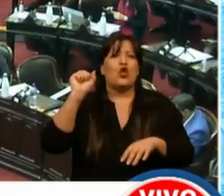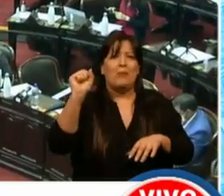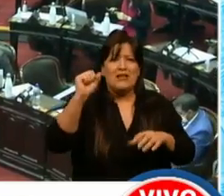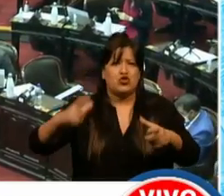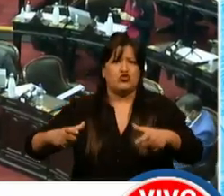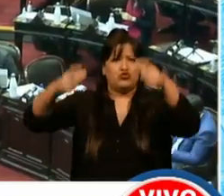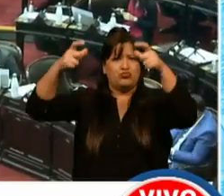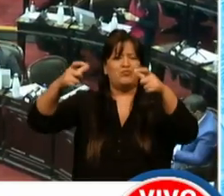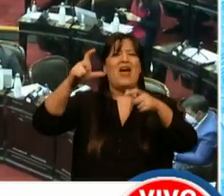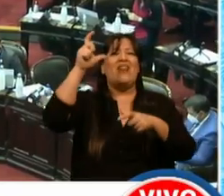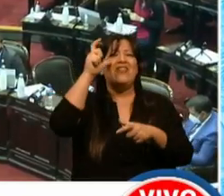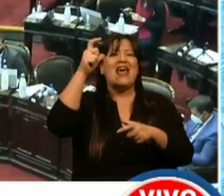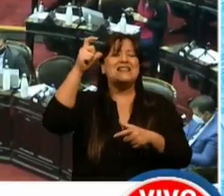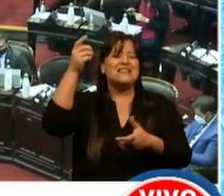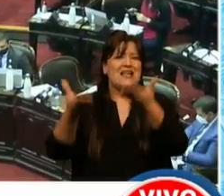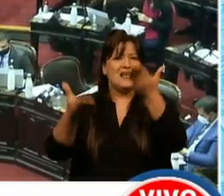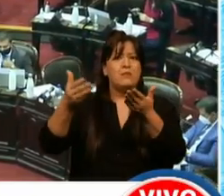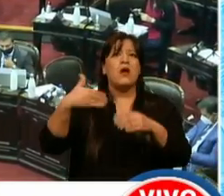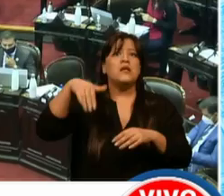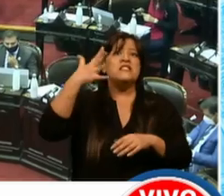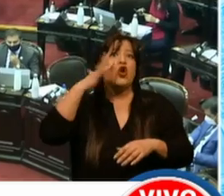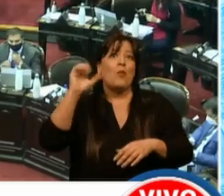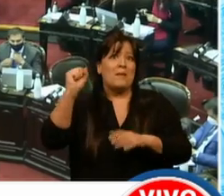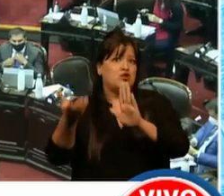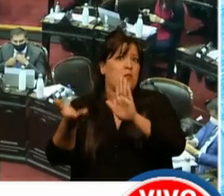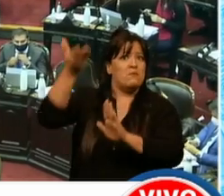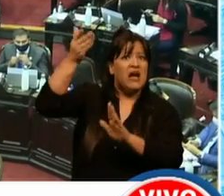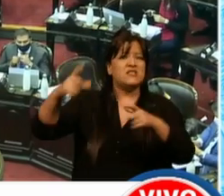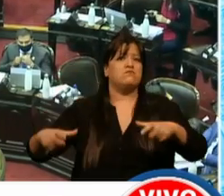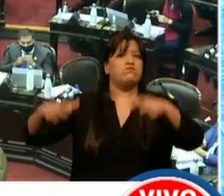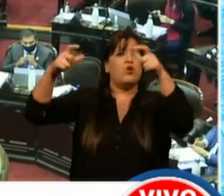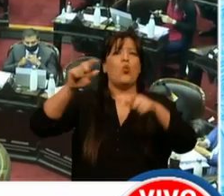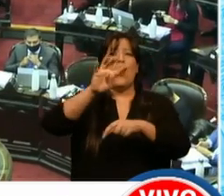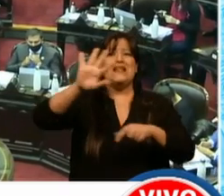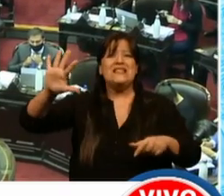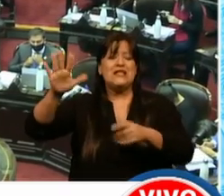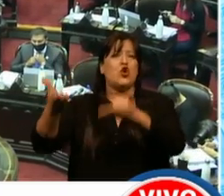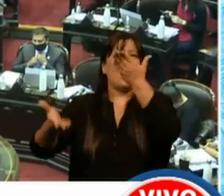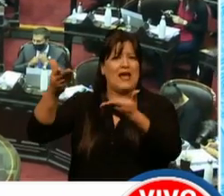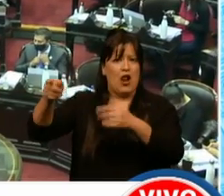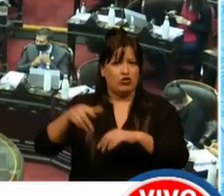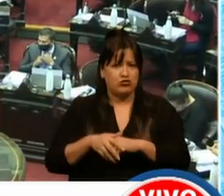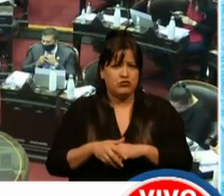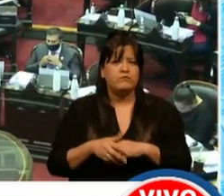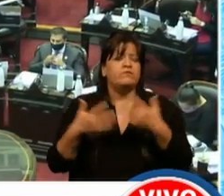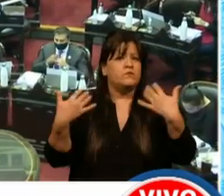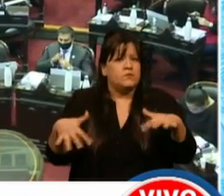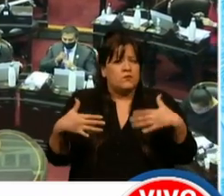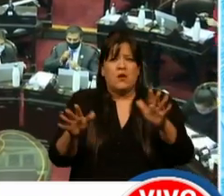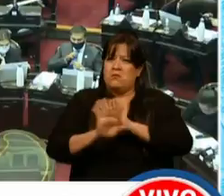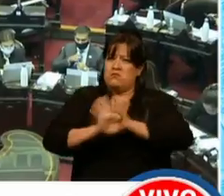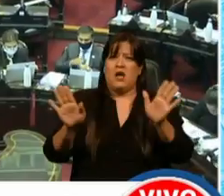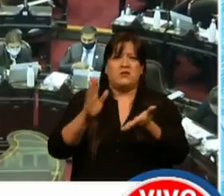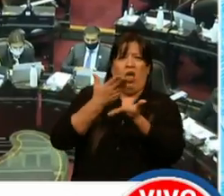la de 10 kilogramos y más de 5 mil pesos el cilindro de 45 kilogramos basta de